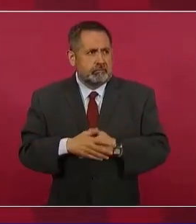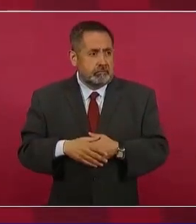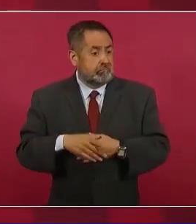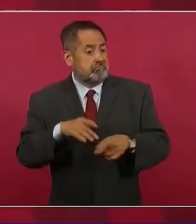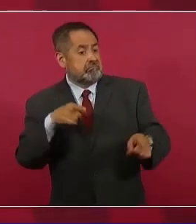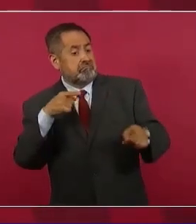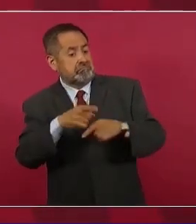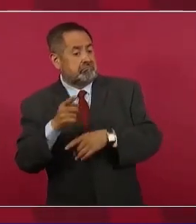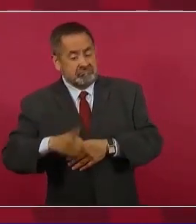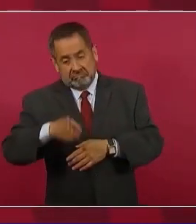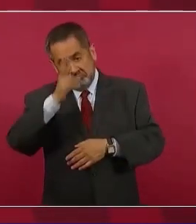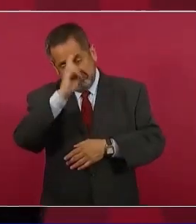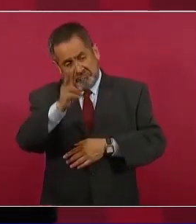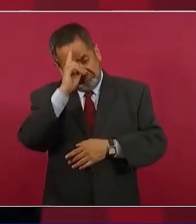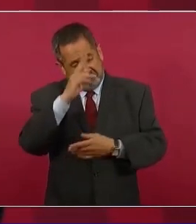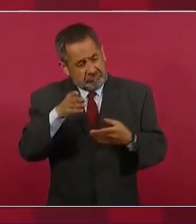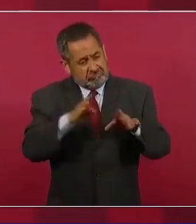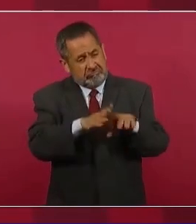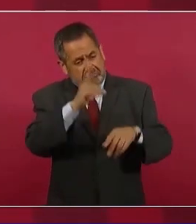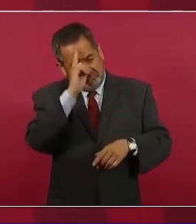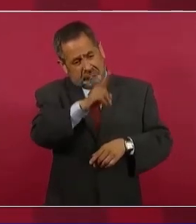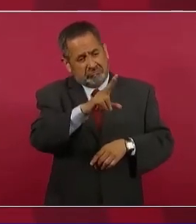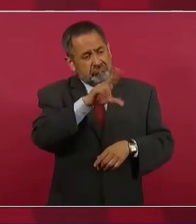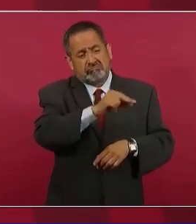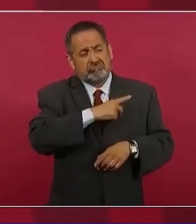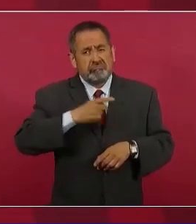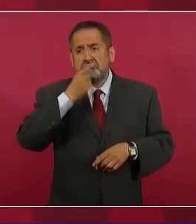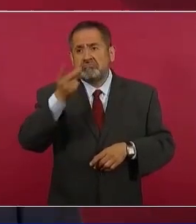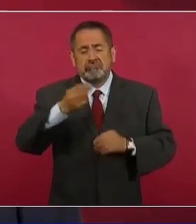censura, nada de censura.